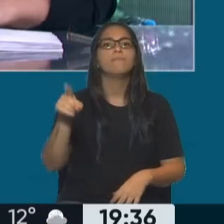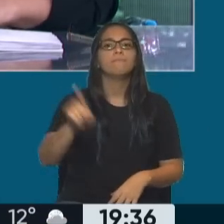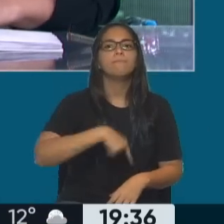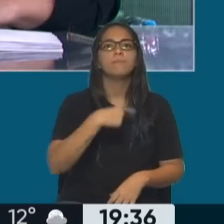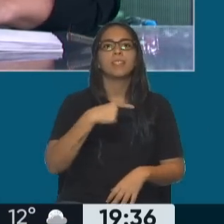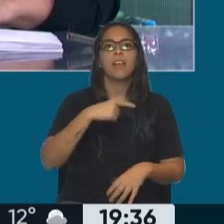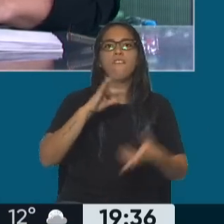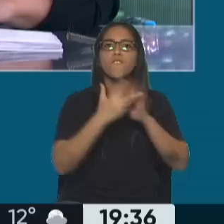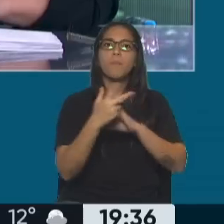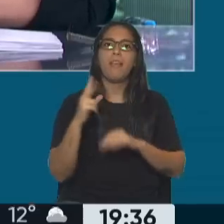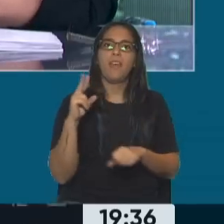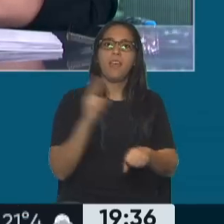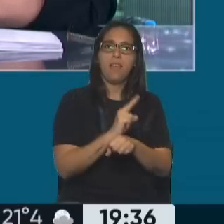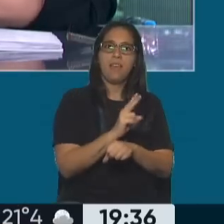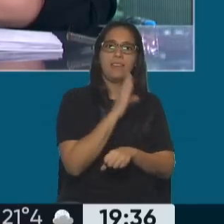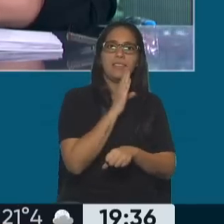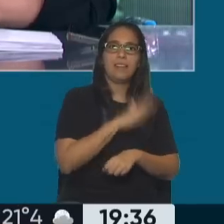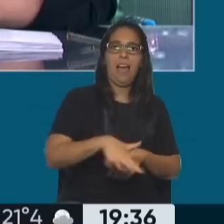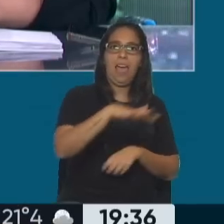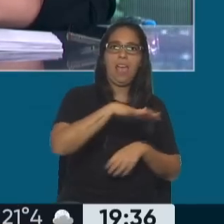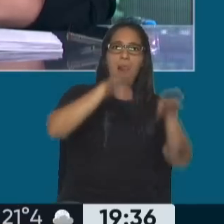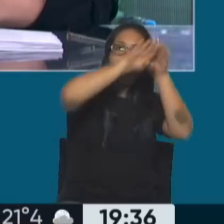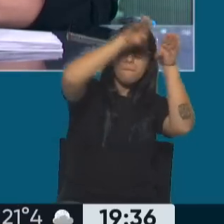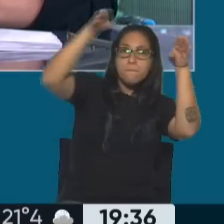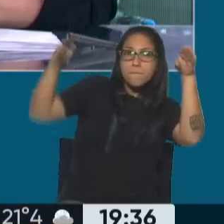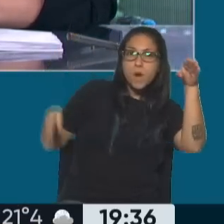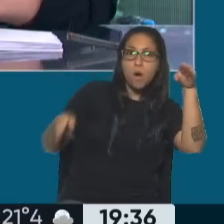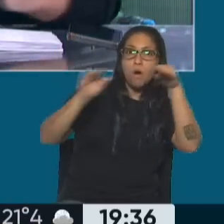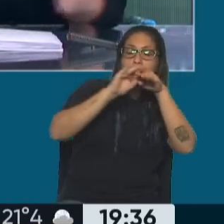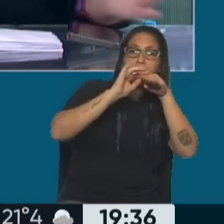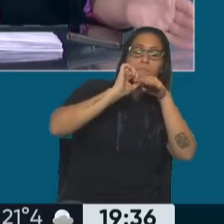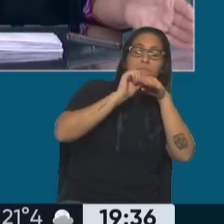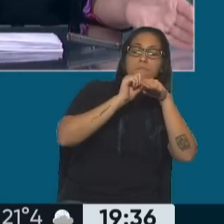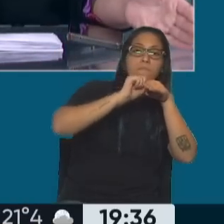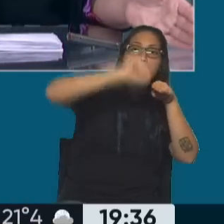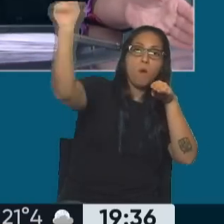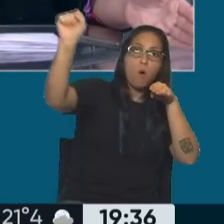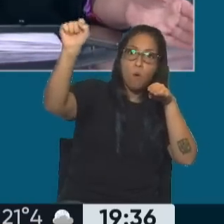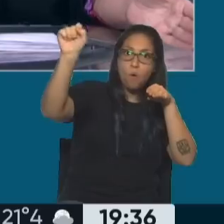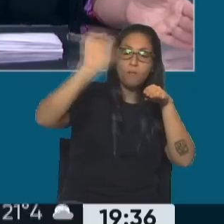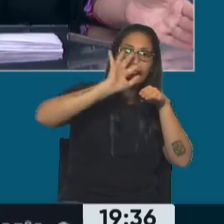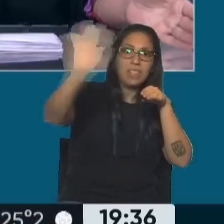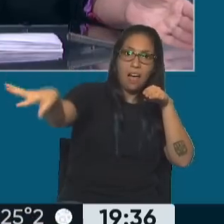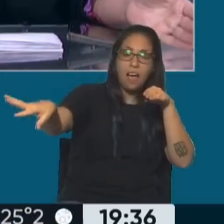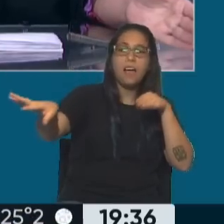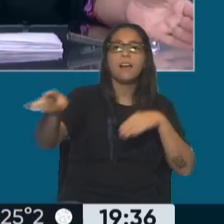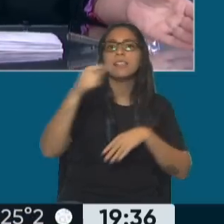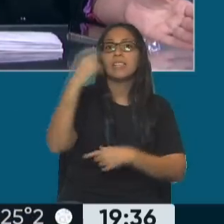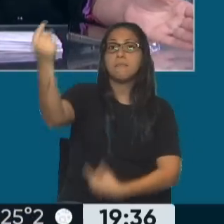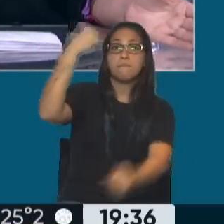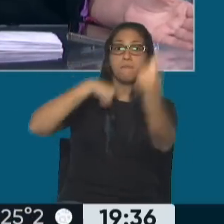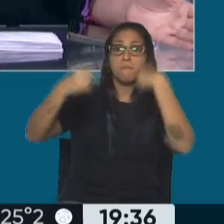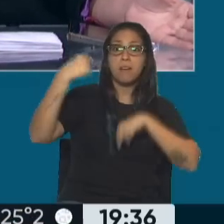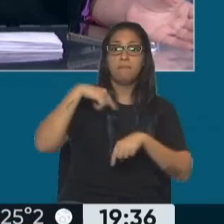de defensa que tiene Israel lo que logra es interceptarlos. Por eso muchas veces cuando hablamos de la franja de Gaza, lo que implica un bombardeo israelí